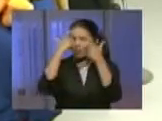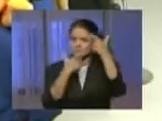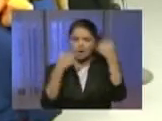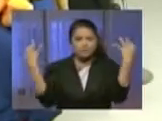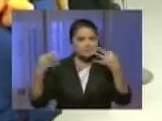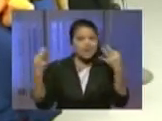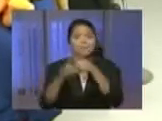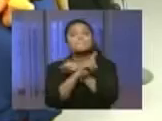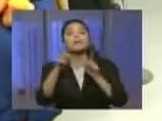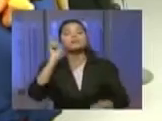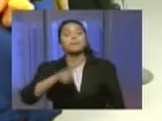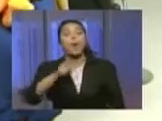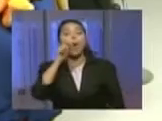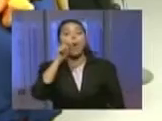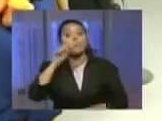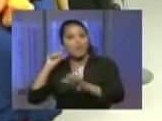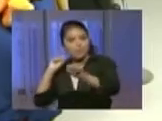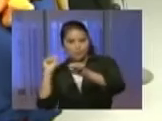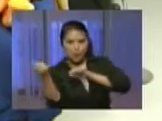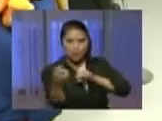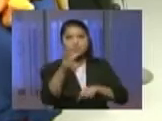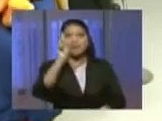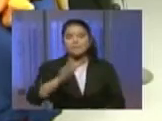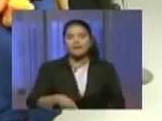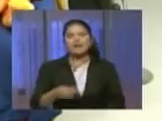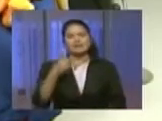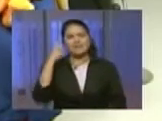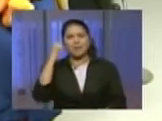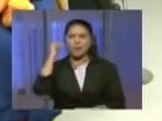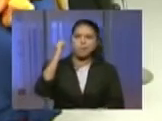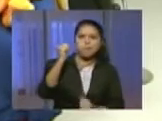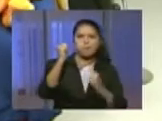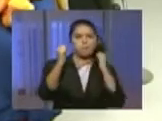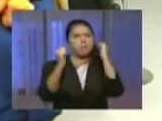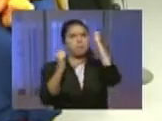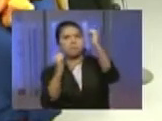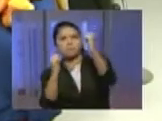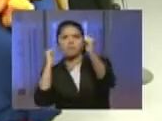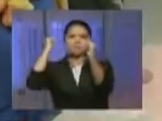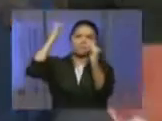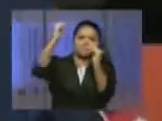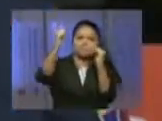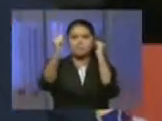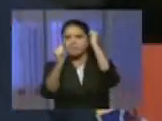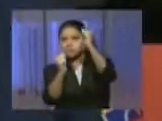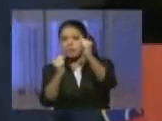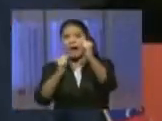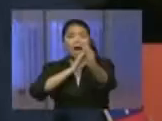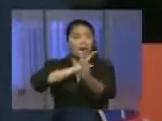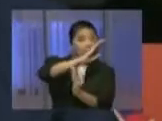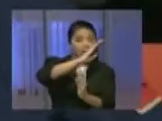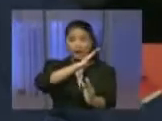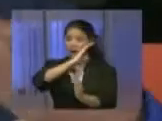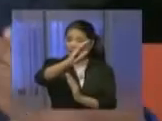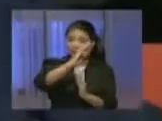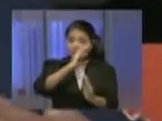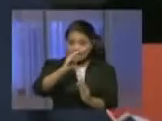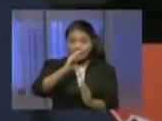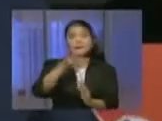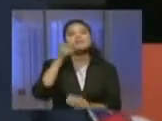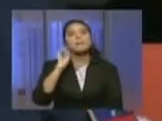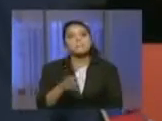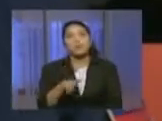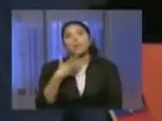béisbol masculino igual la escalada igual el surfing y el kárate que es uno de los deportes más practicados en nuestro país que aspiramos